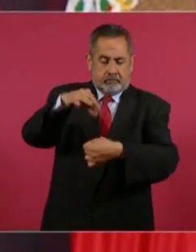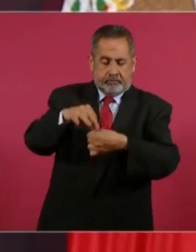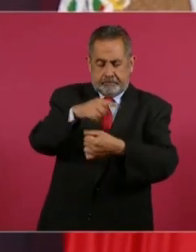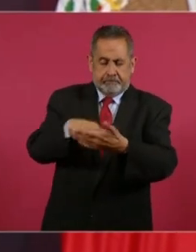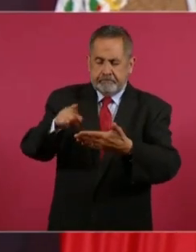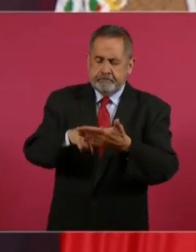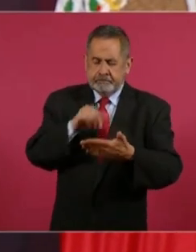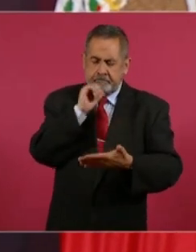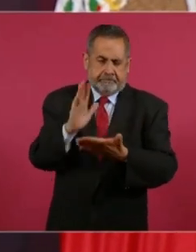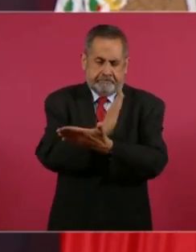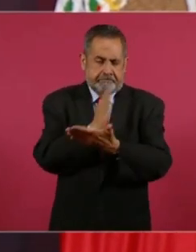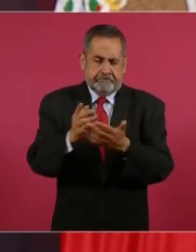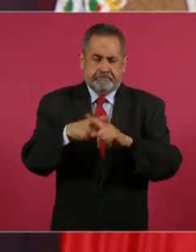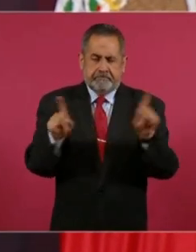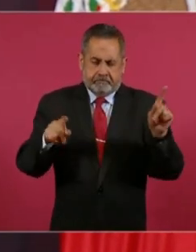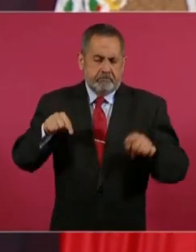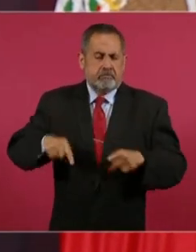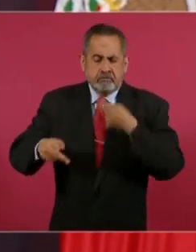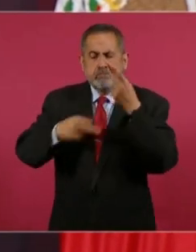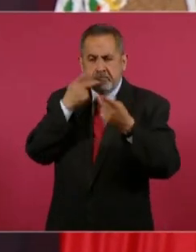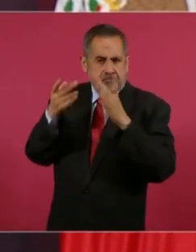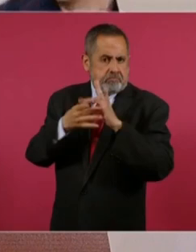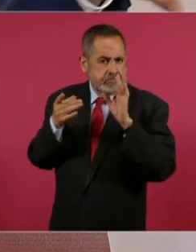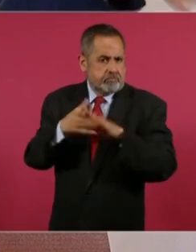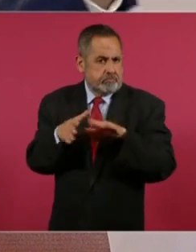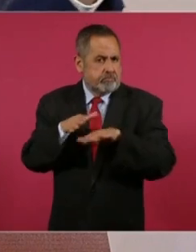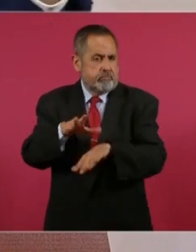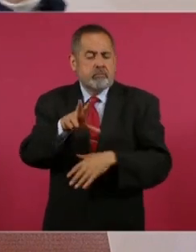o que podemos hablar porque no es